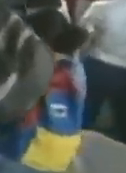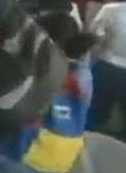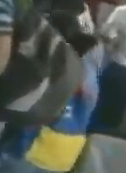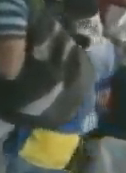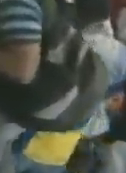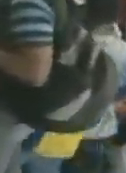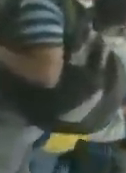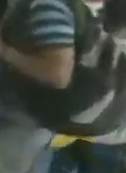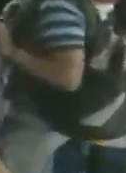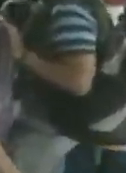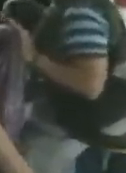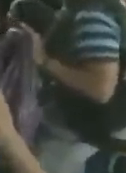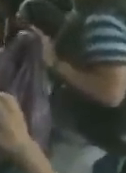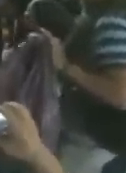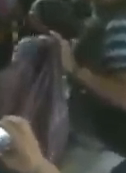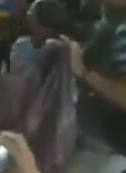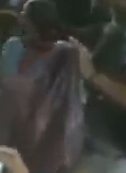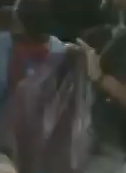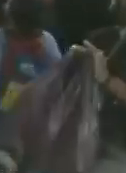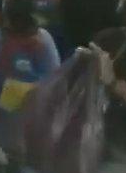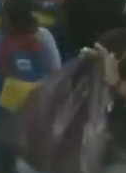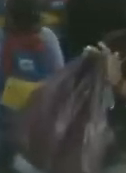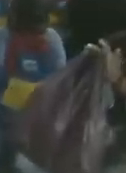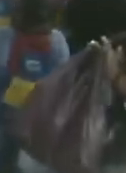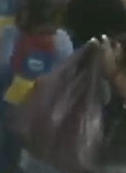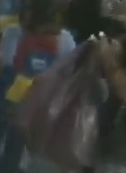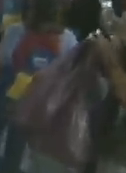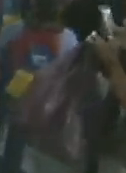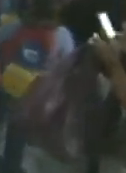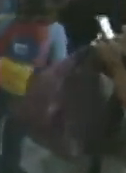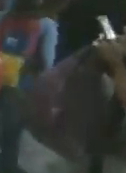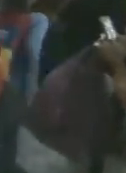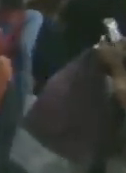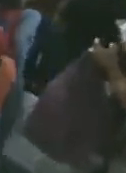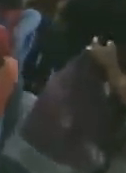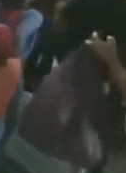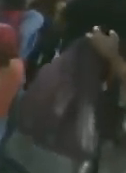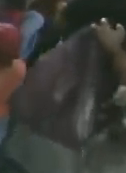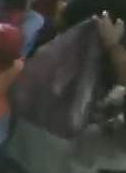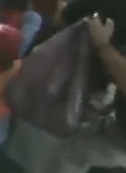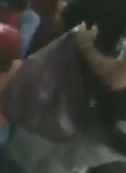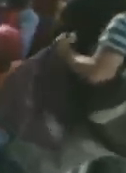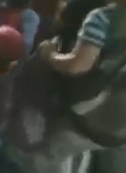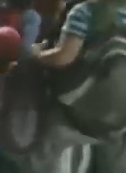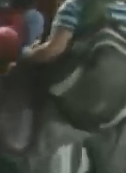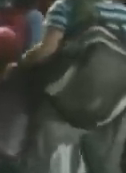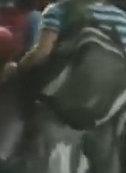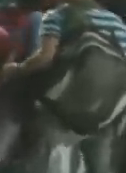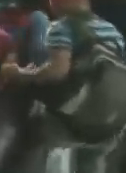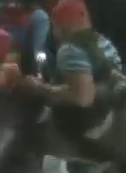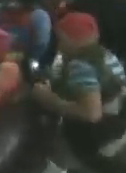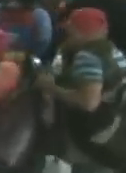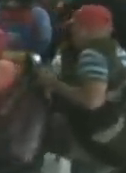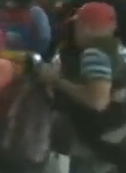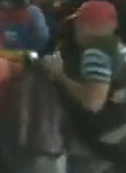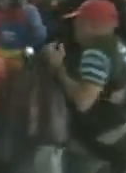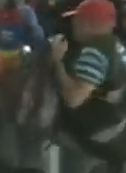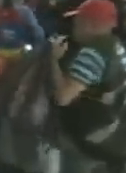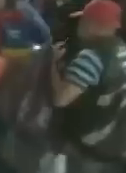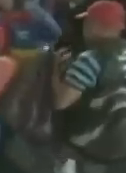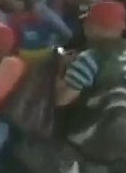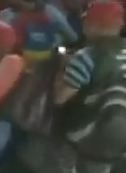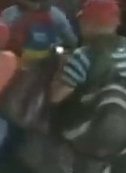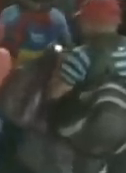vivienda digna igualmente con este resumen de lo que ha sido esta asamblea el presidente constitucional nicolás madura en